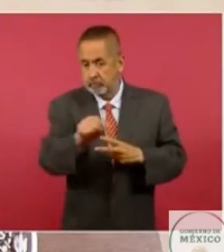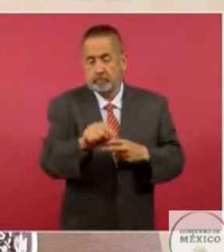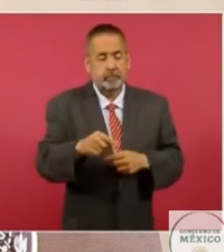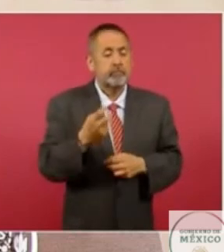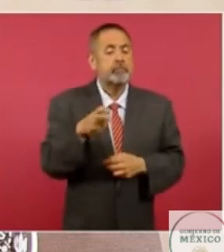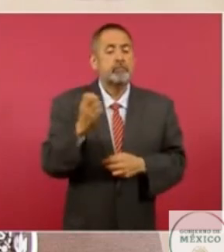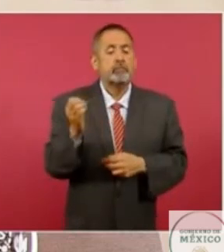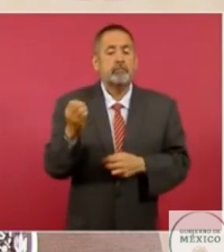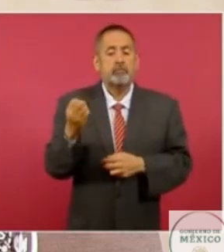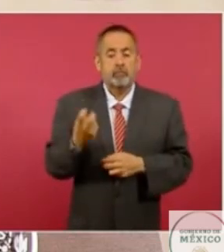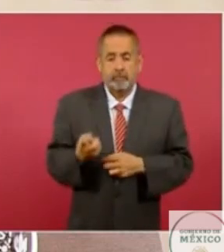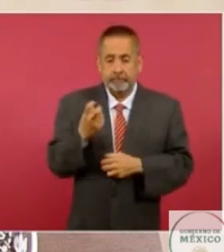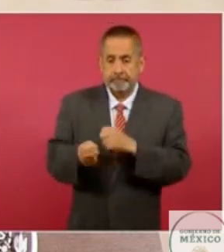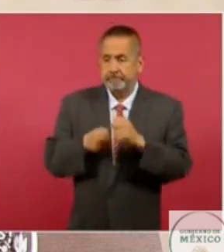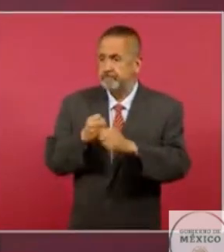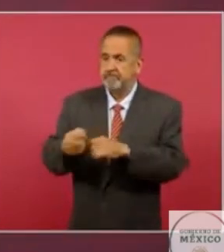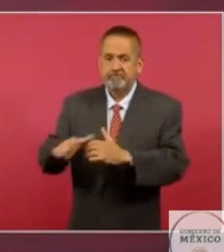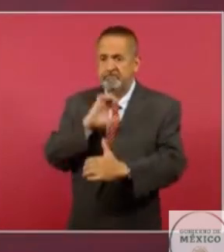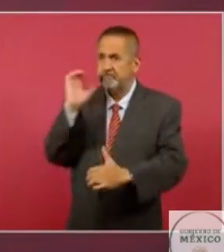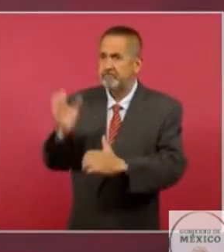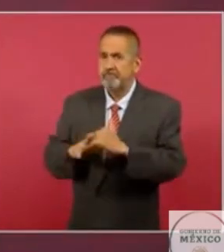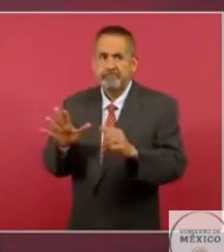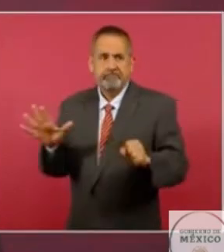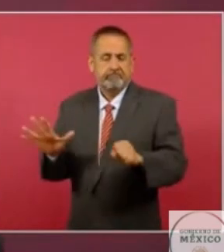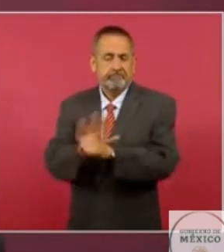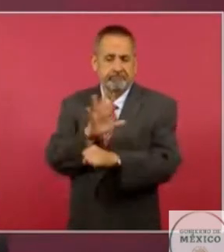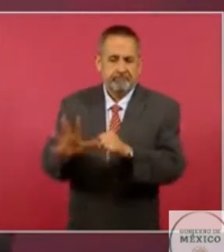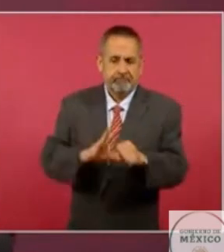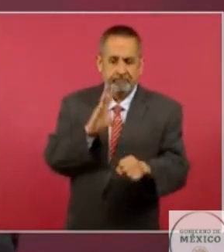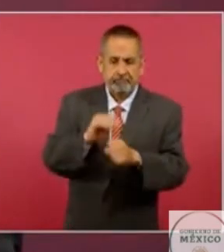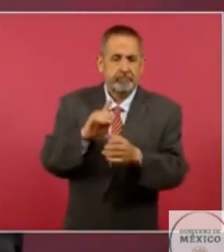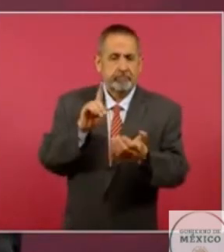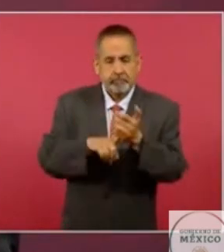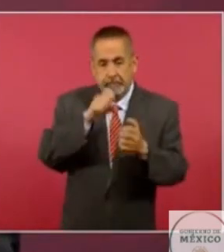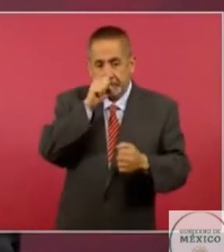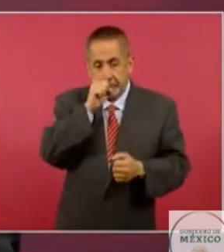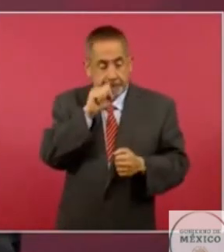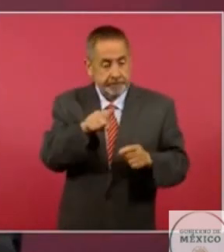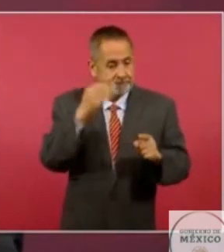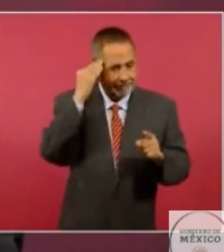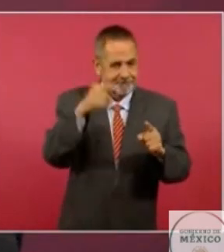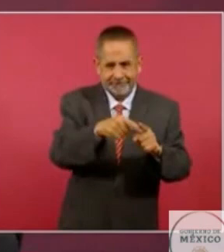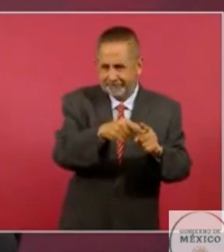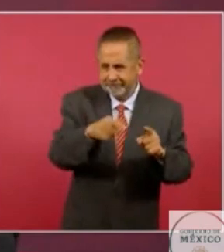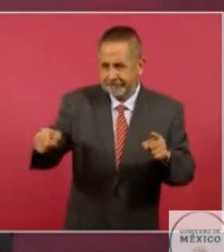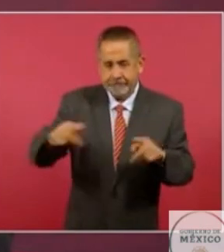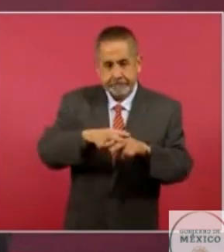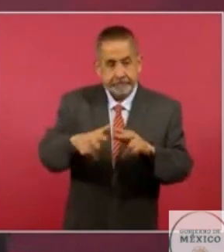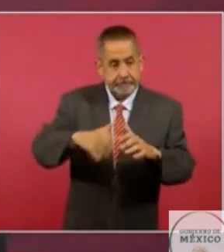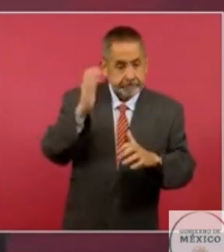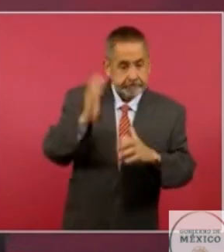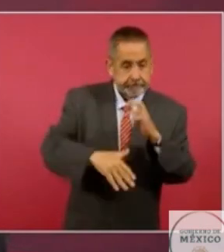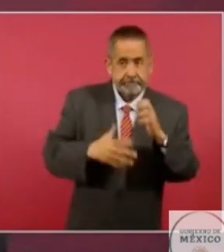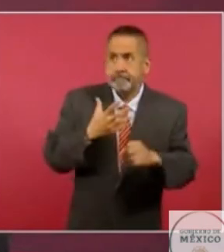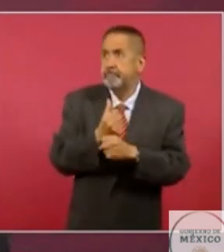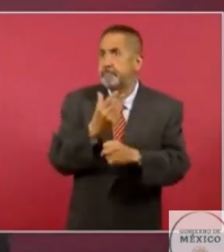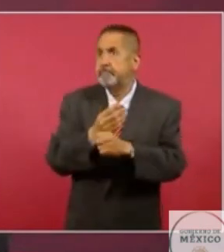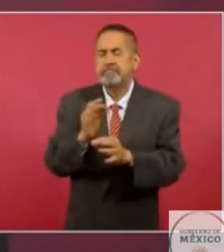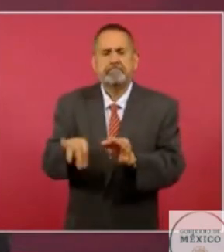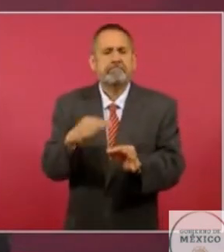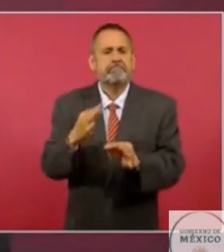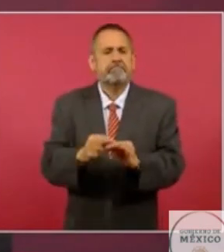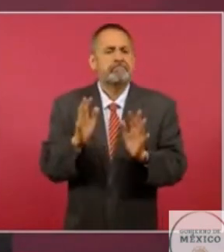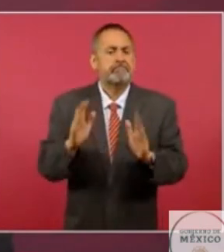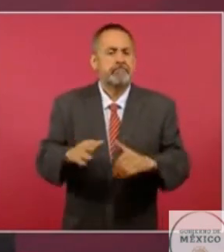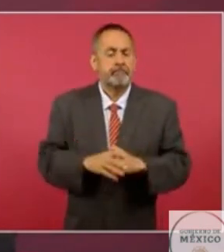de este año. Una vez que se concluyan los tramos respectivos del tren, la construcción de la